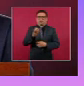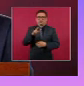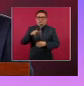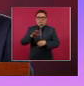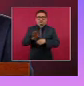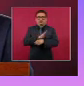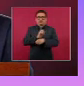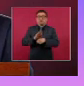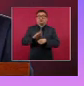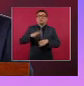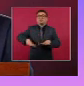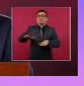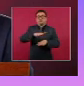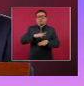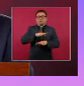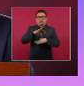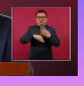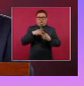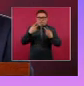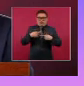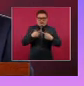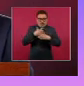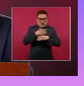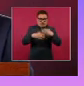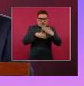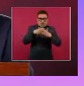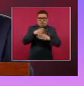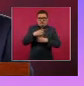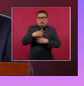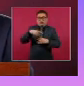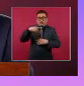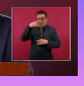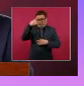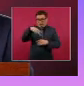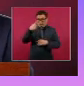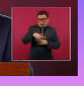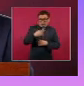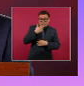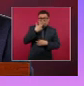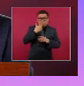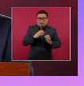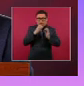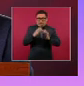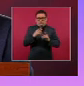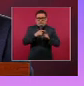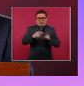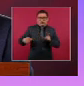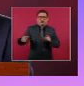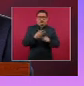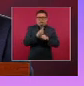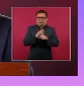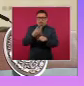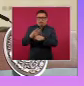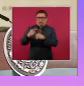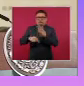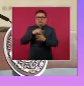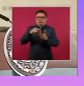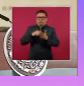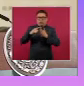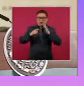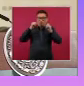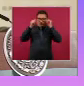región, el patrimonio cultural es protegido y conservado, por lo que en el tramo 2 el programa de mejoramiento de zonas